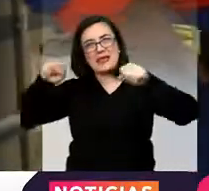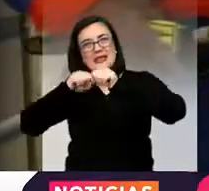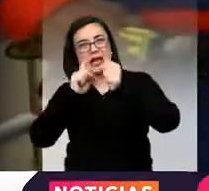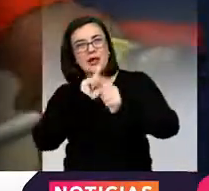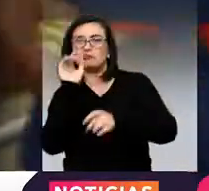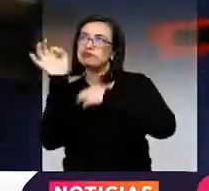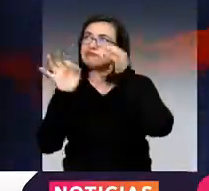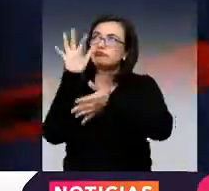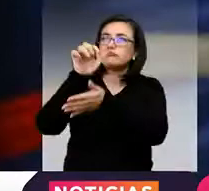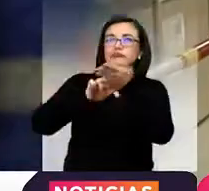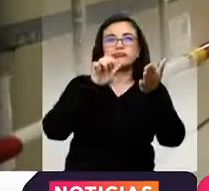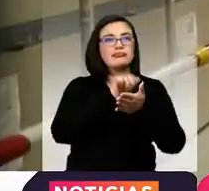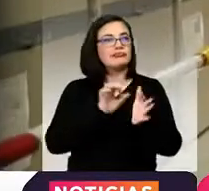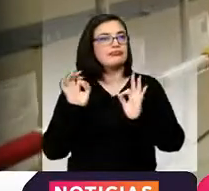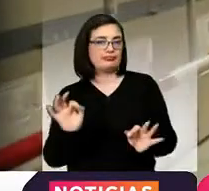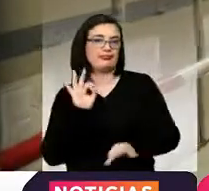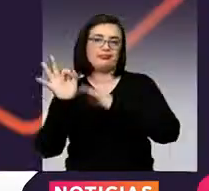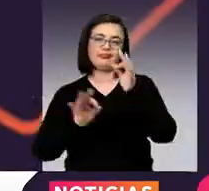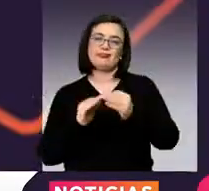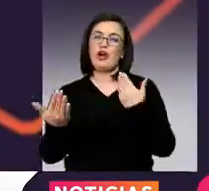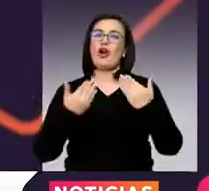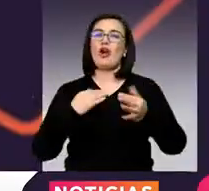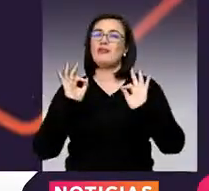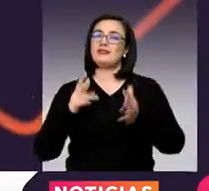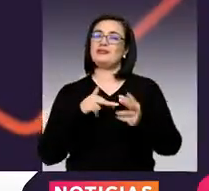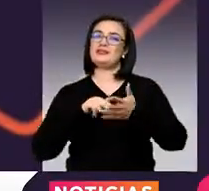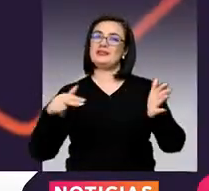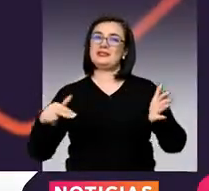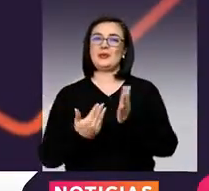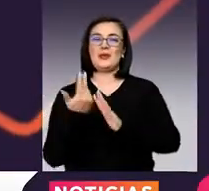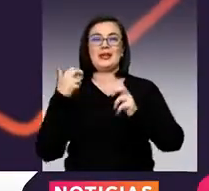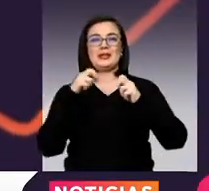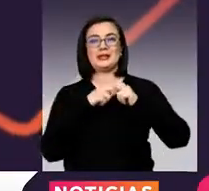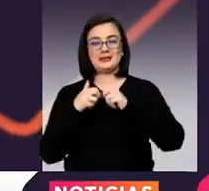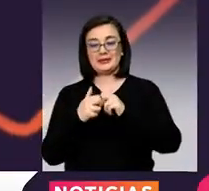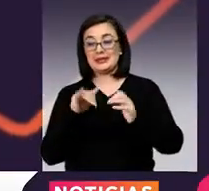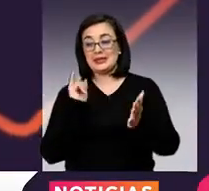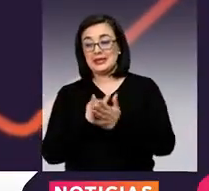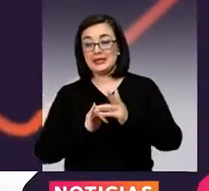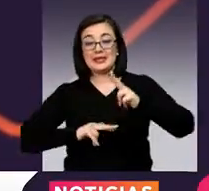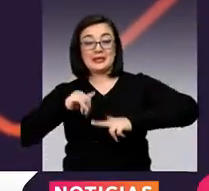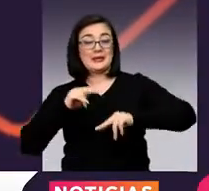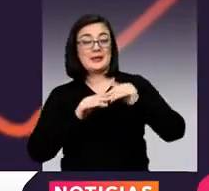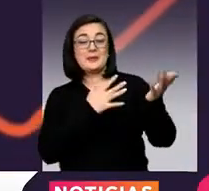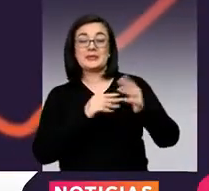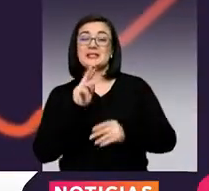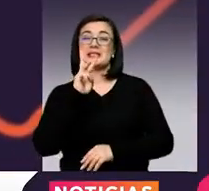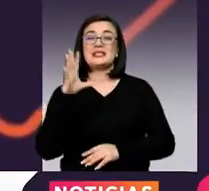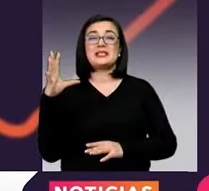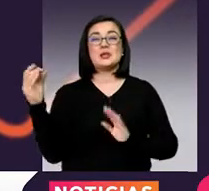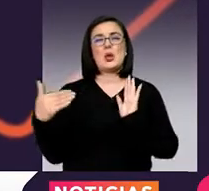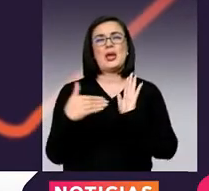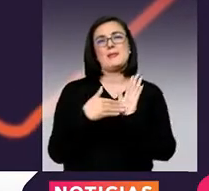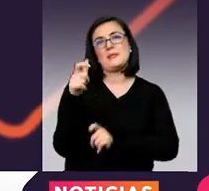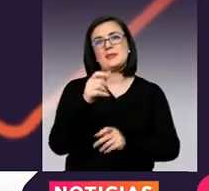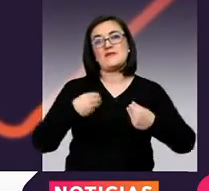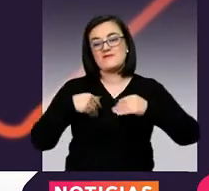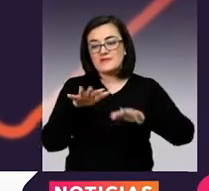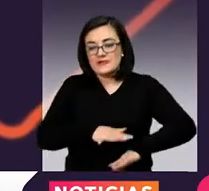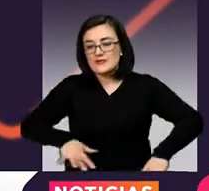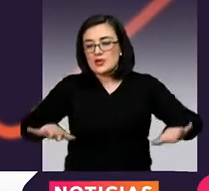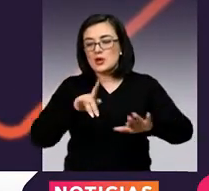confiabilidad del sistema eléctrico gracias a estas obras más de 350 mil habitantes de las